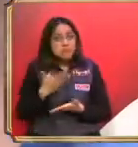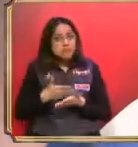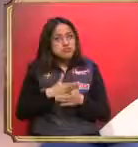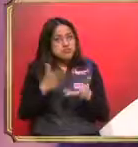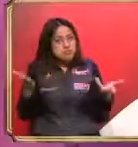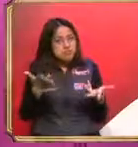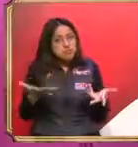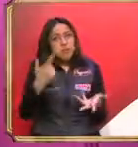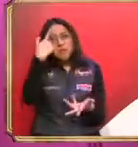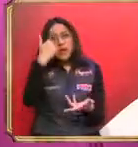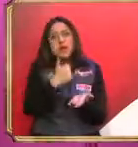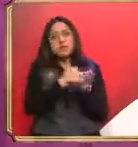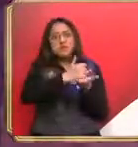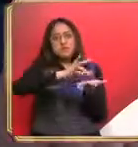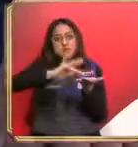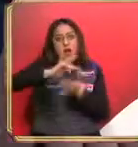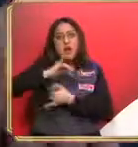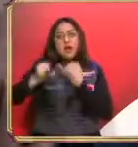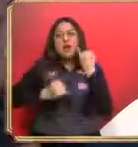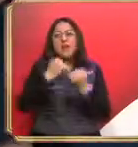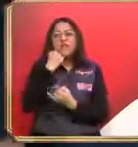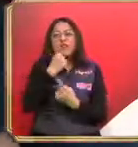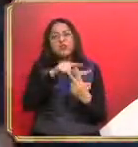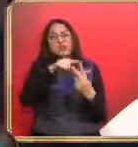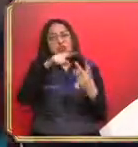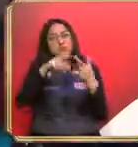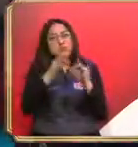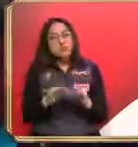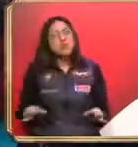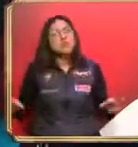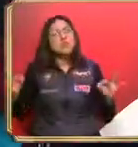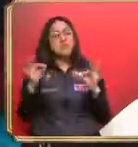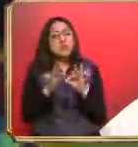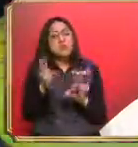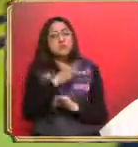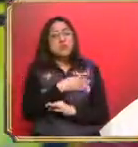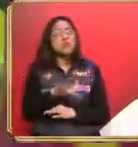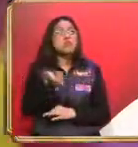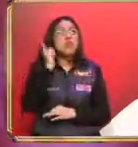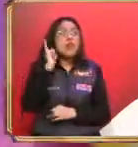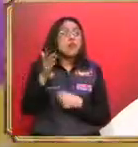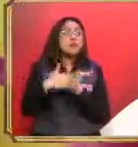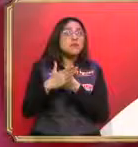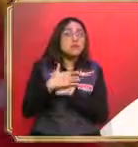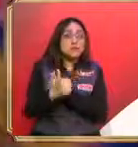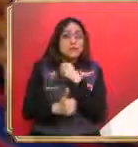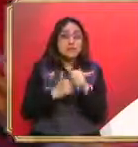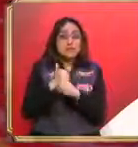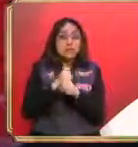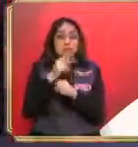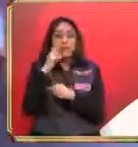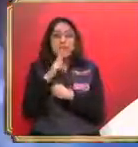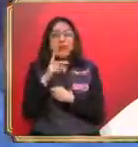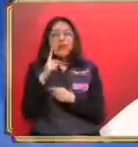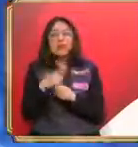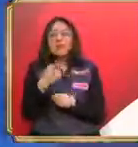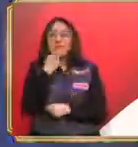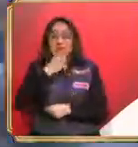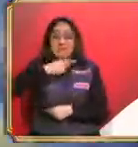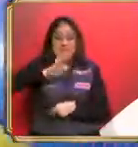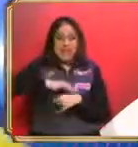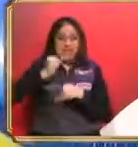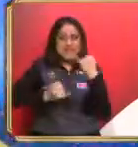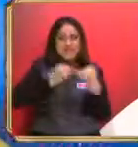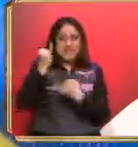justamente también para ayudar al juguetón entonces son dos causas muy buenas y espero así que el próximo año se peleen por nosotros y por este